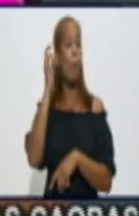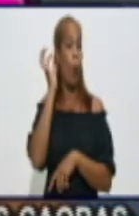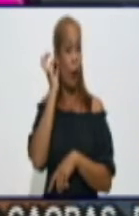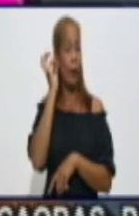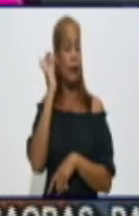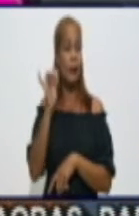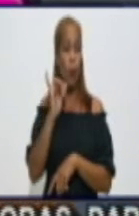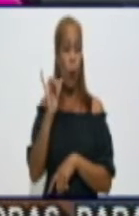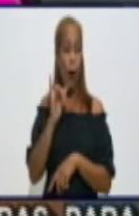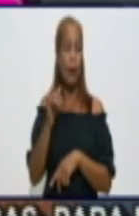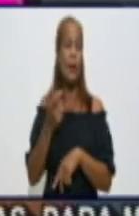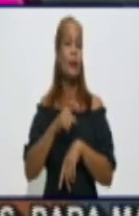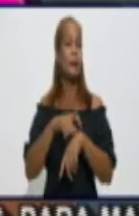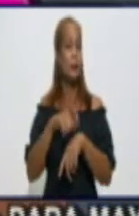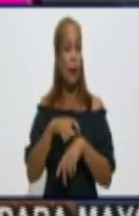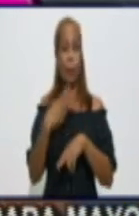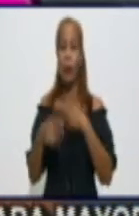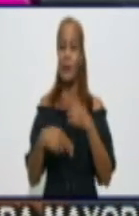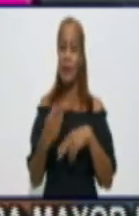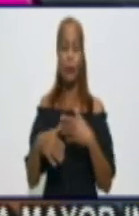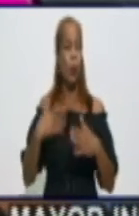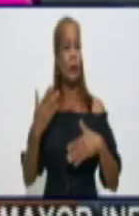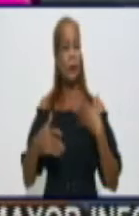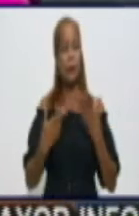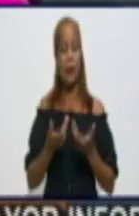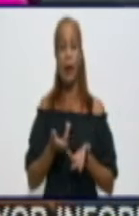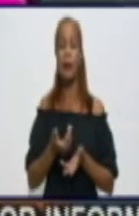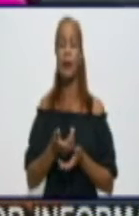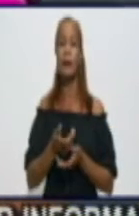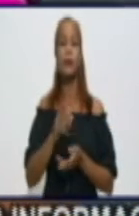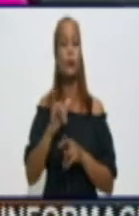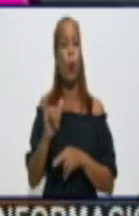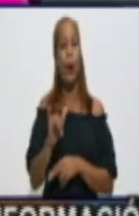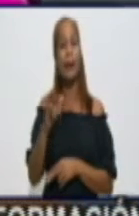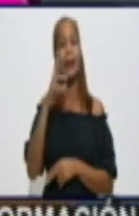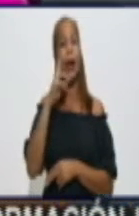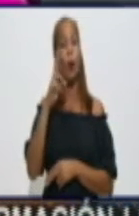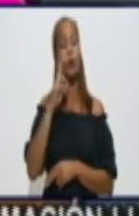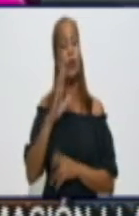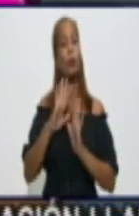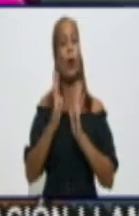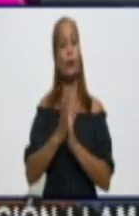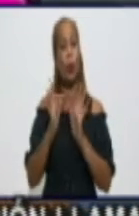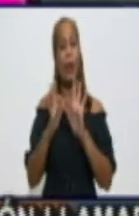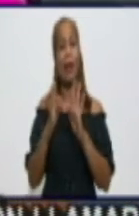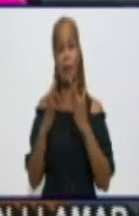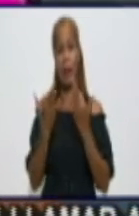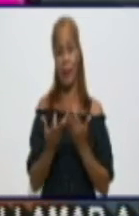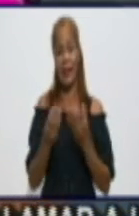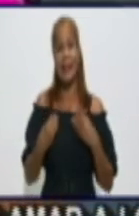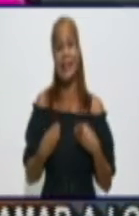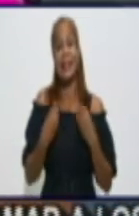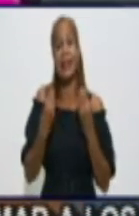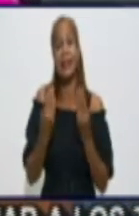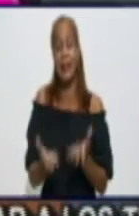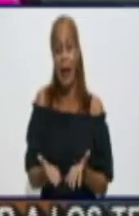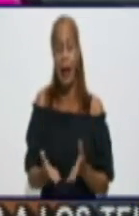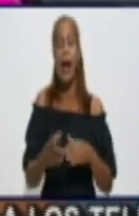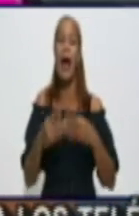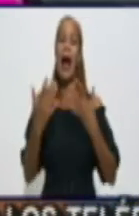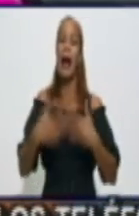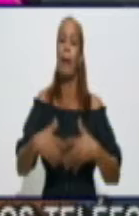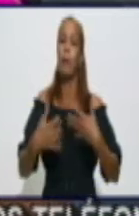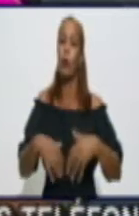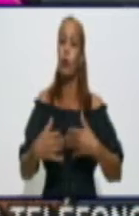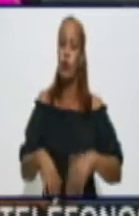jefe en los momentos actuales. También estamos reconociendo a las familias que se dedican a la producción de alimentos,